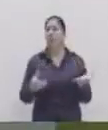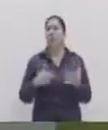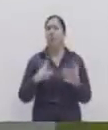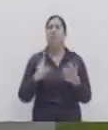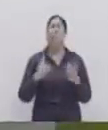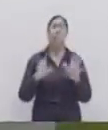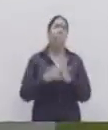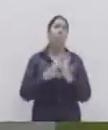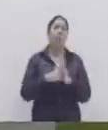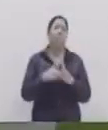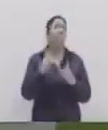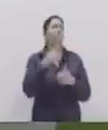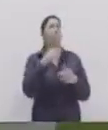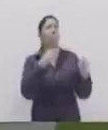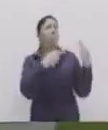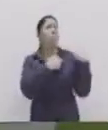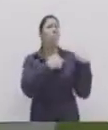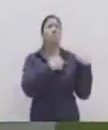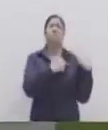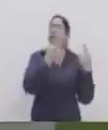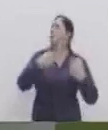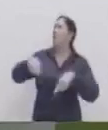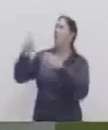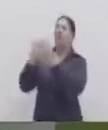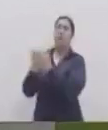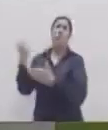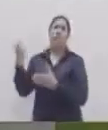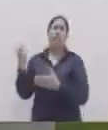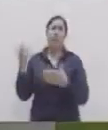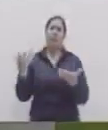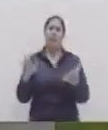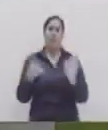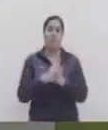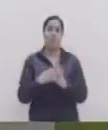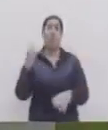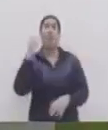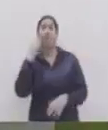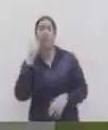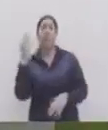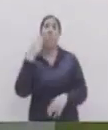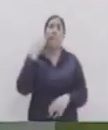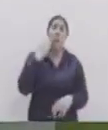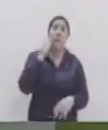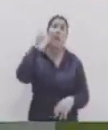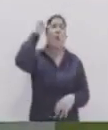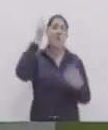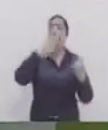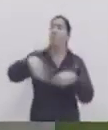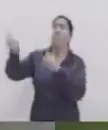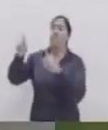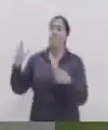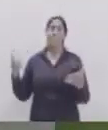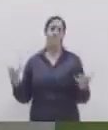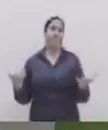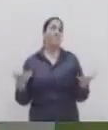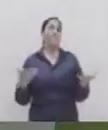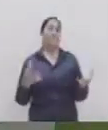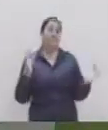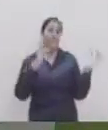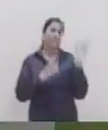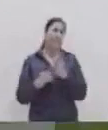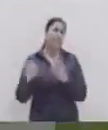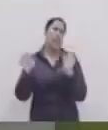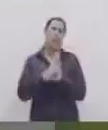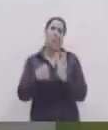a comprar, verdad? Entonces, no siempre delegar que todo lo vaya a realizar papá o mamá o el adulto en casa, ¿verdad? O,